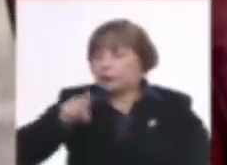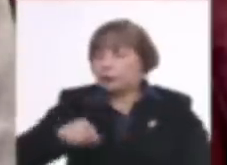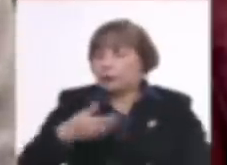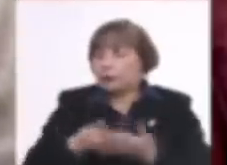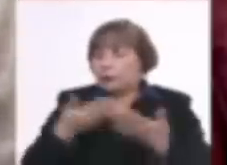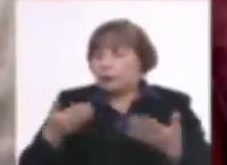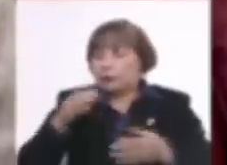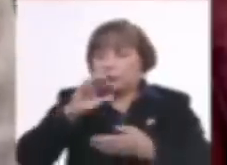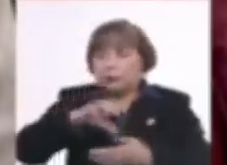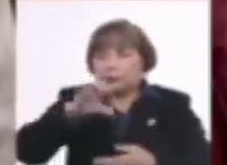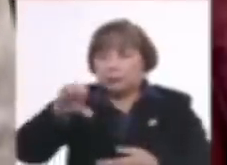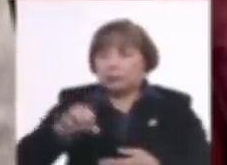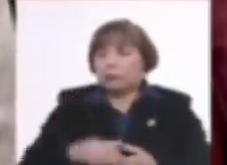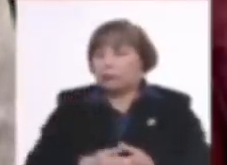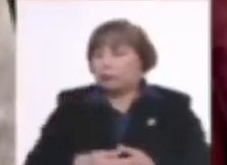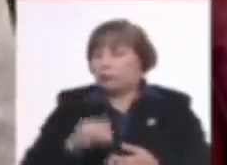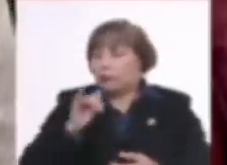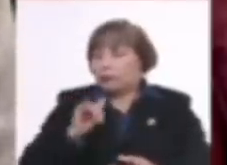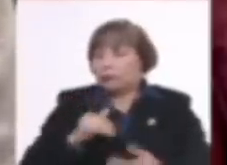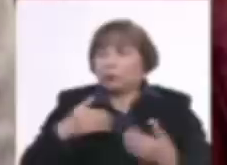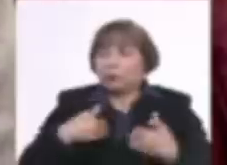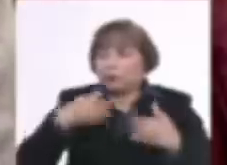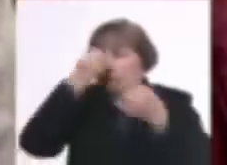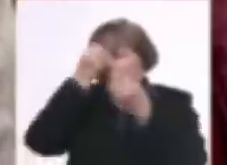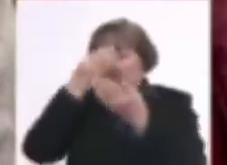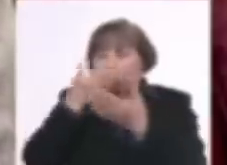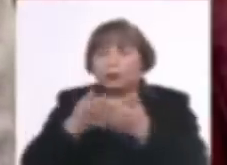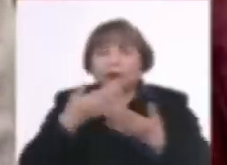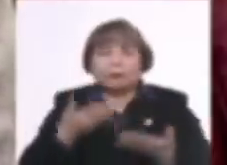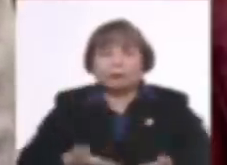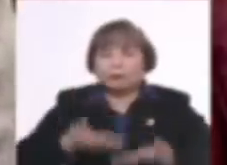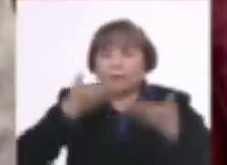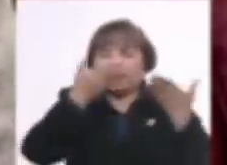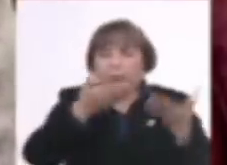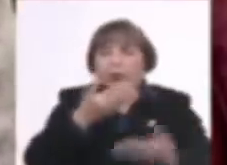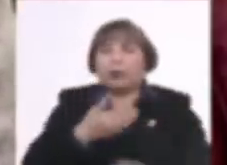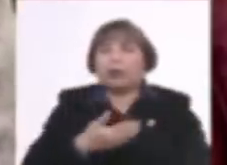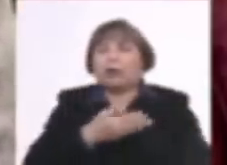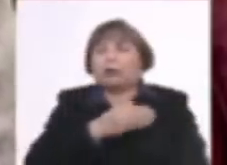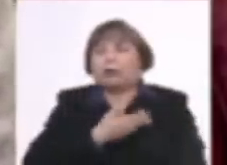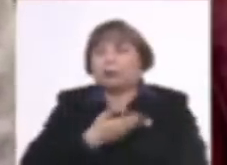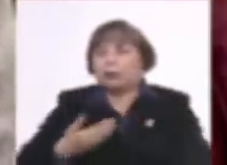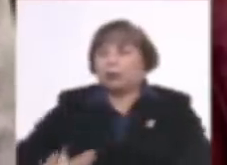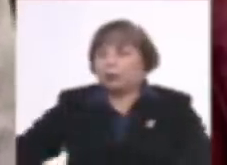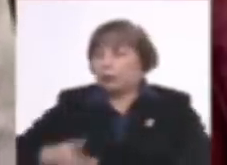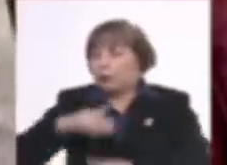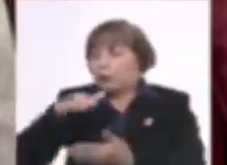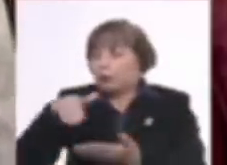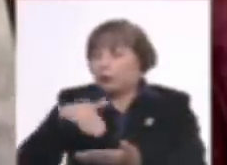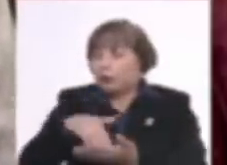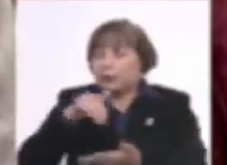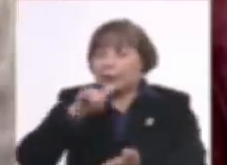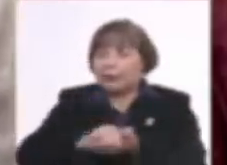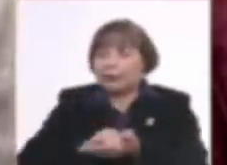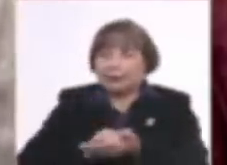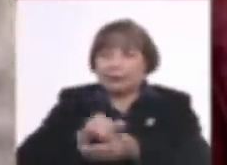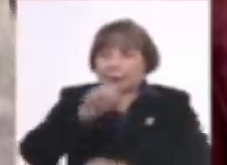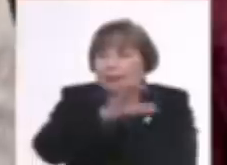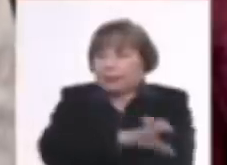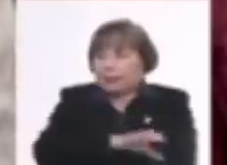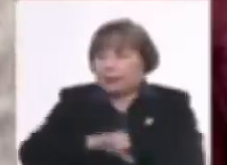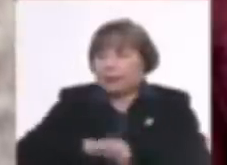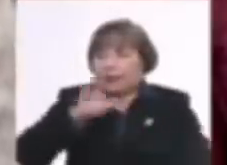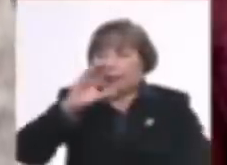necesidad de esa población. Y mi función era llevarlo al gobierno, pues no, al gobierno central, que era el